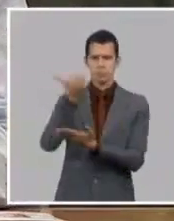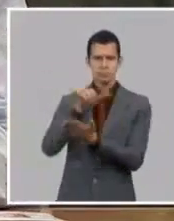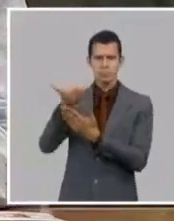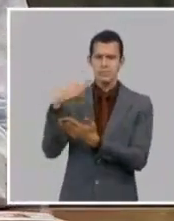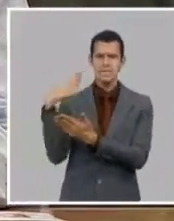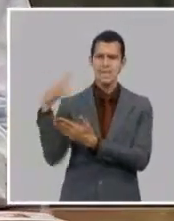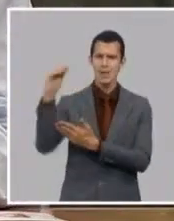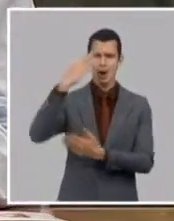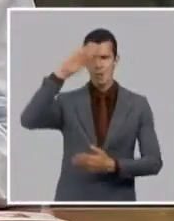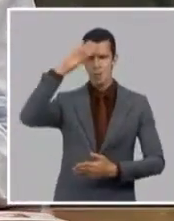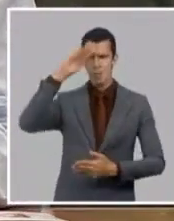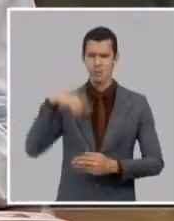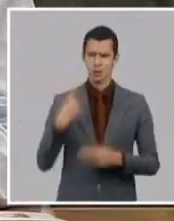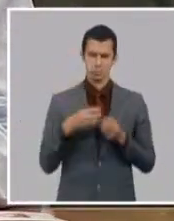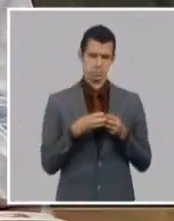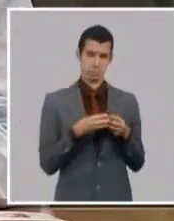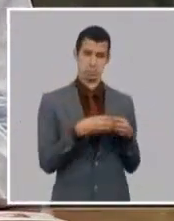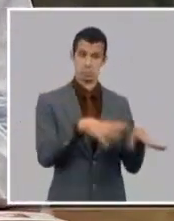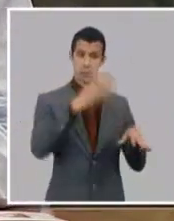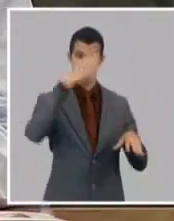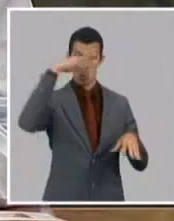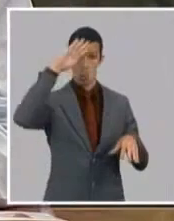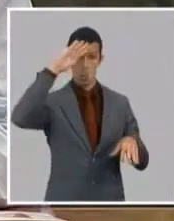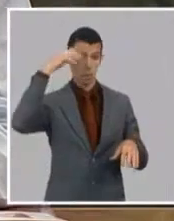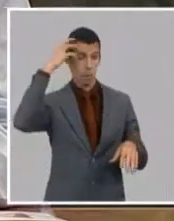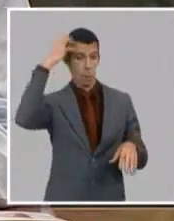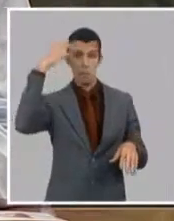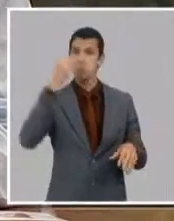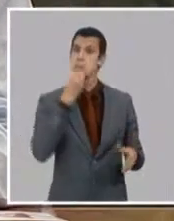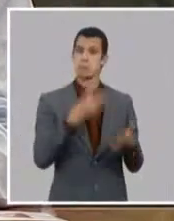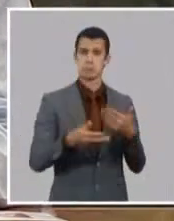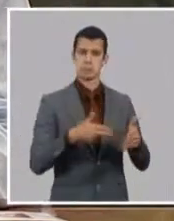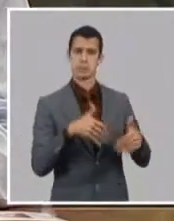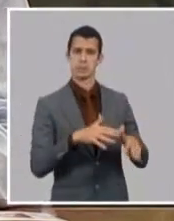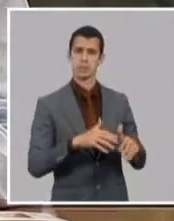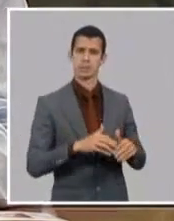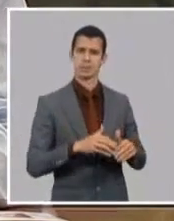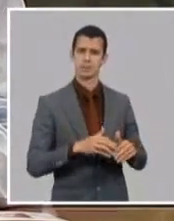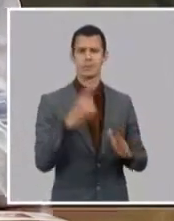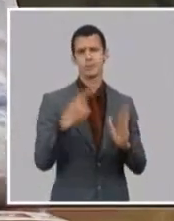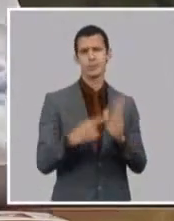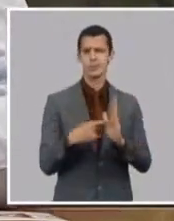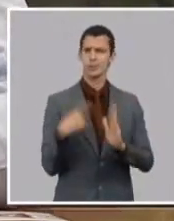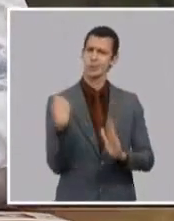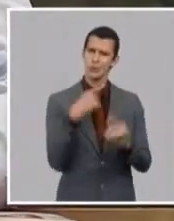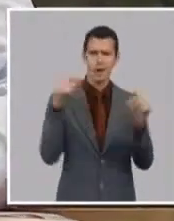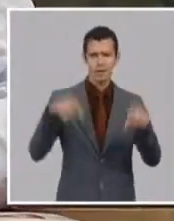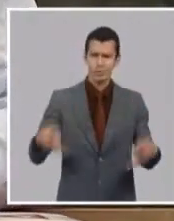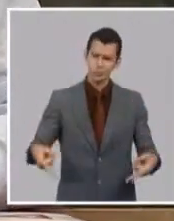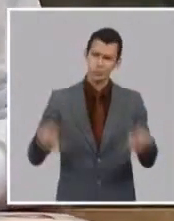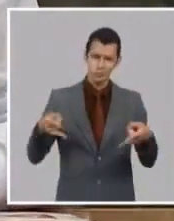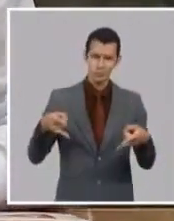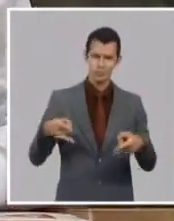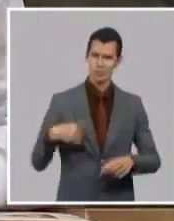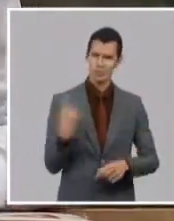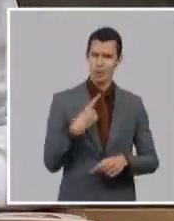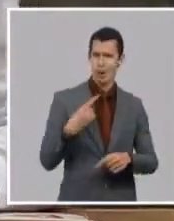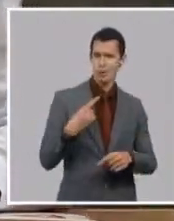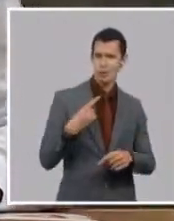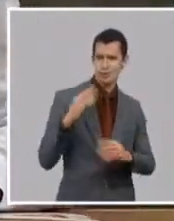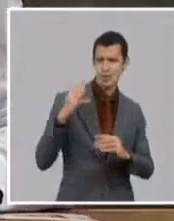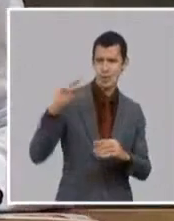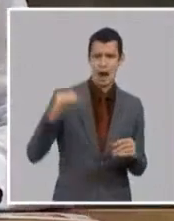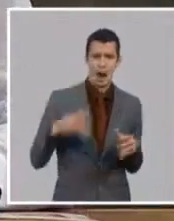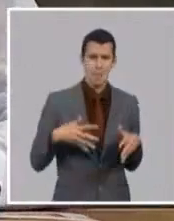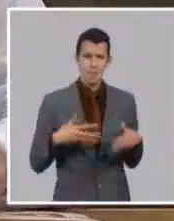estar, yo lo dije no hace mucho, de que aquí hasta nuestras últimas consecuencias. Y yo sí soy de los que está convencido